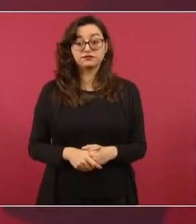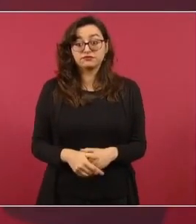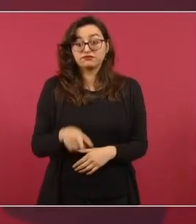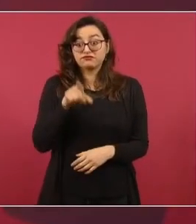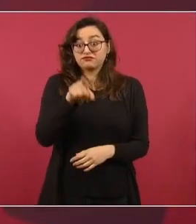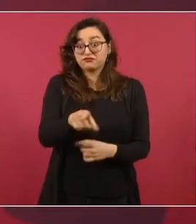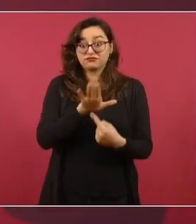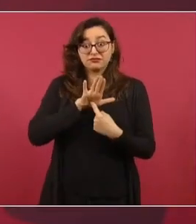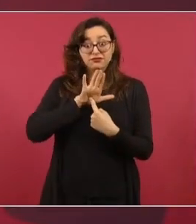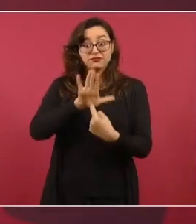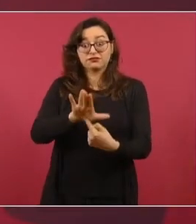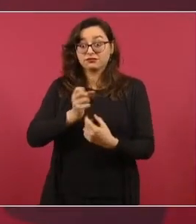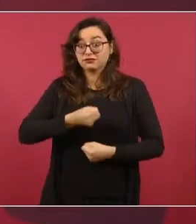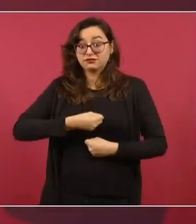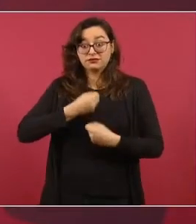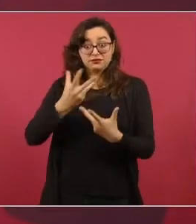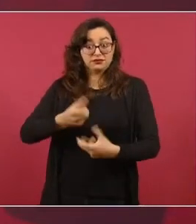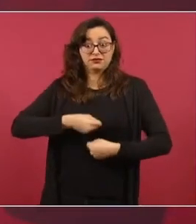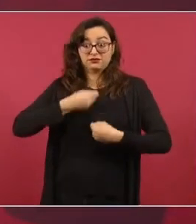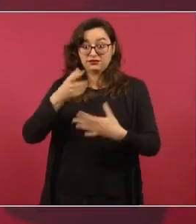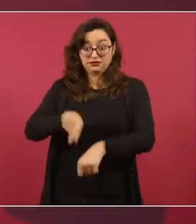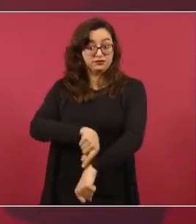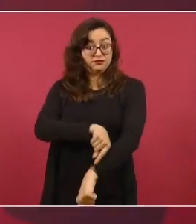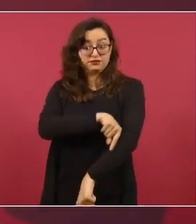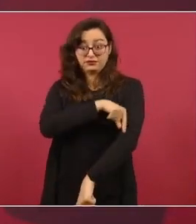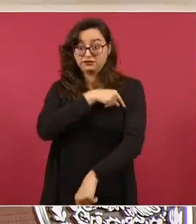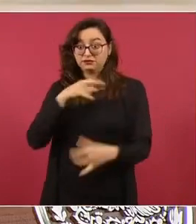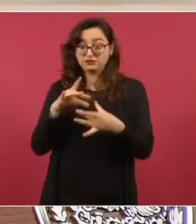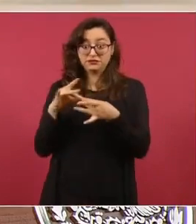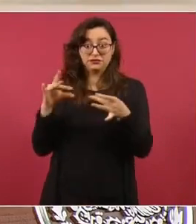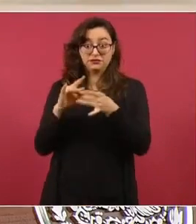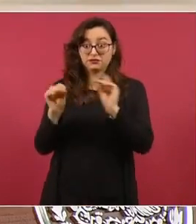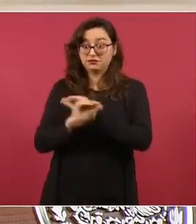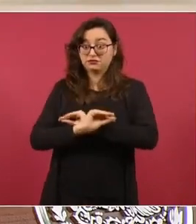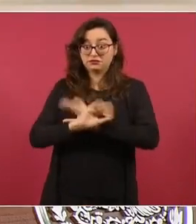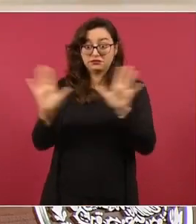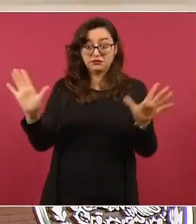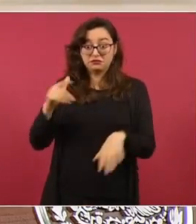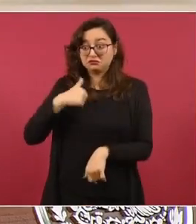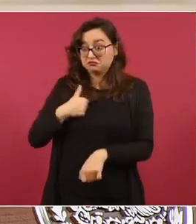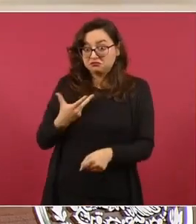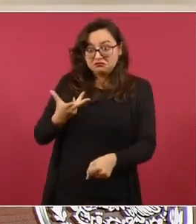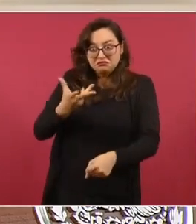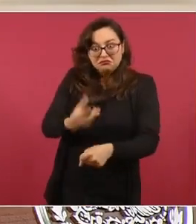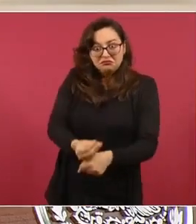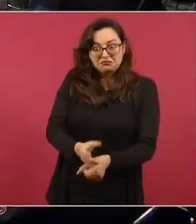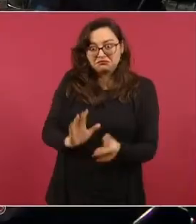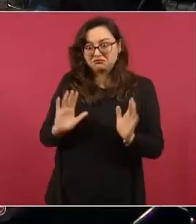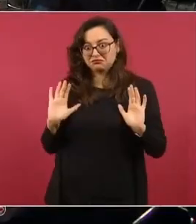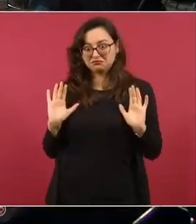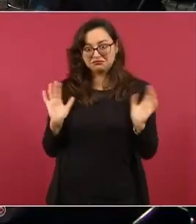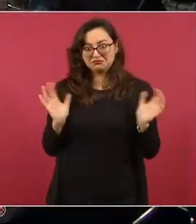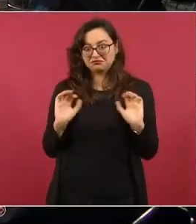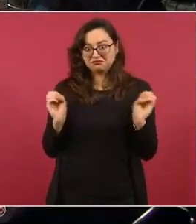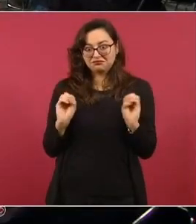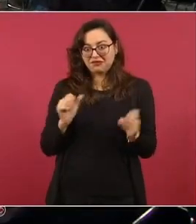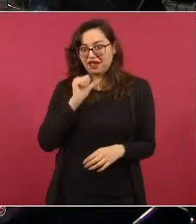exposición tan clara, ya no hay más que decir.